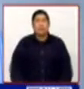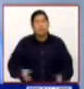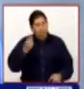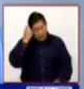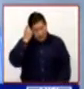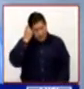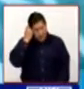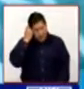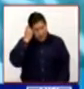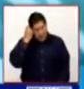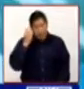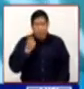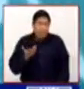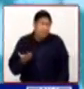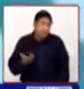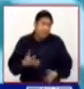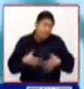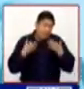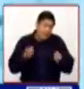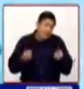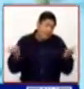De noche me vendo,